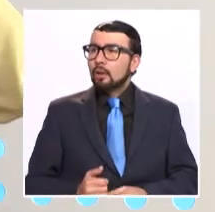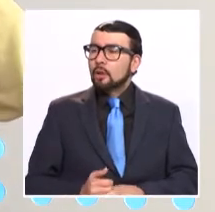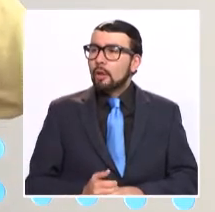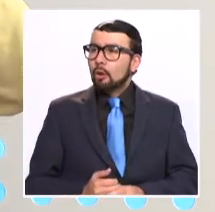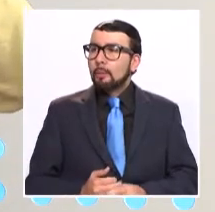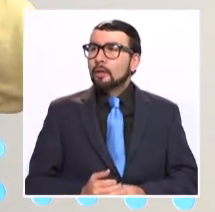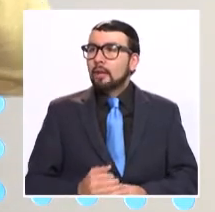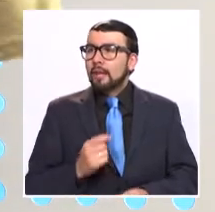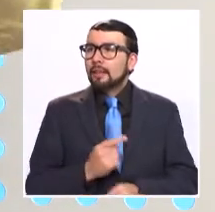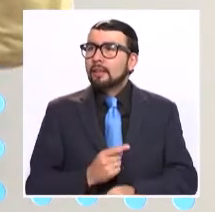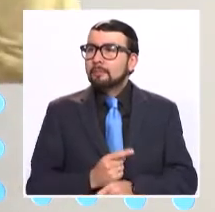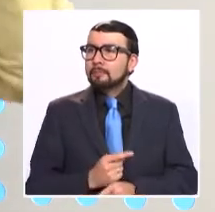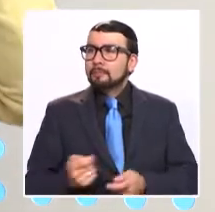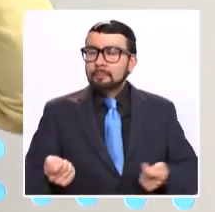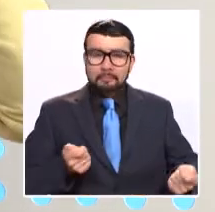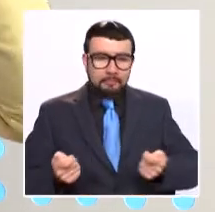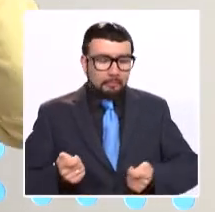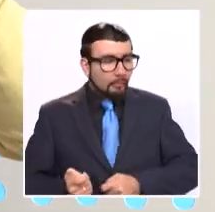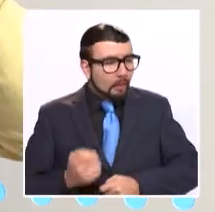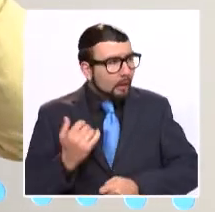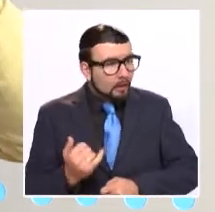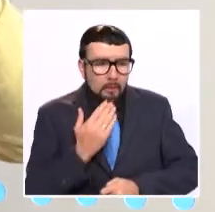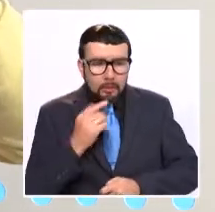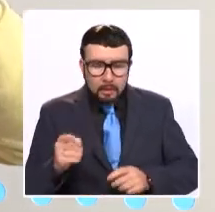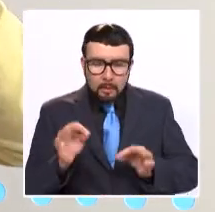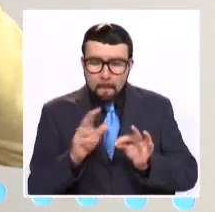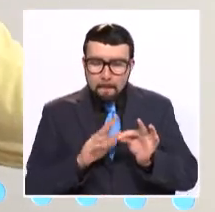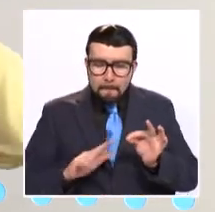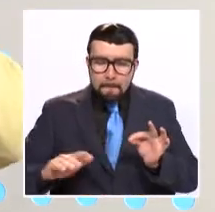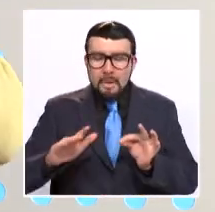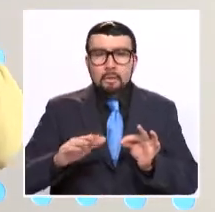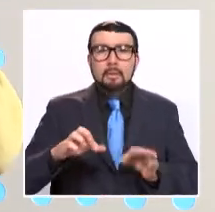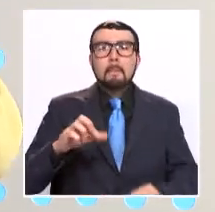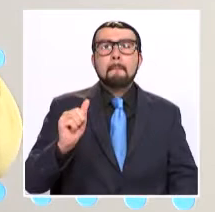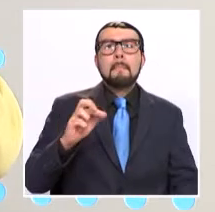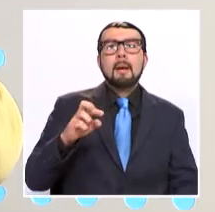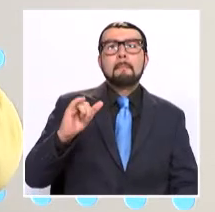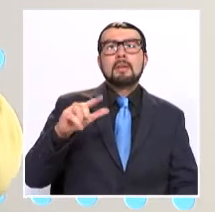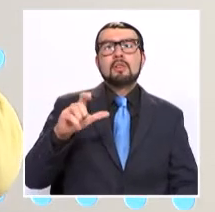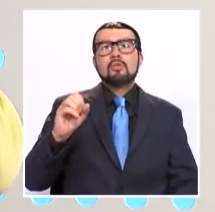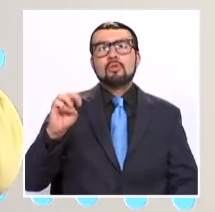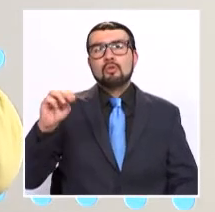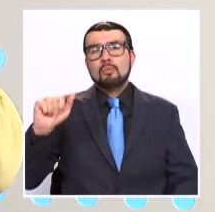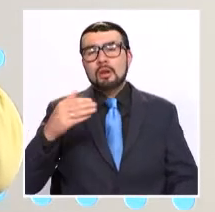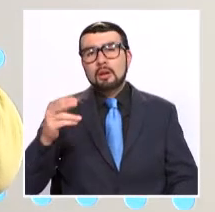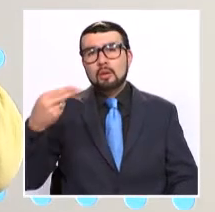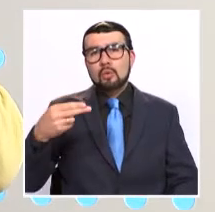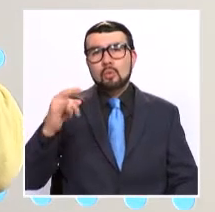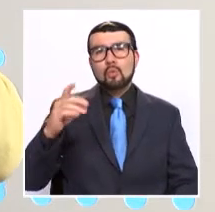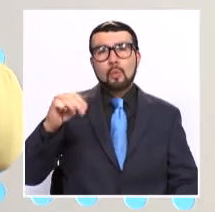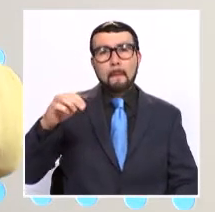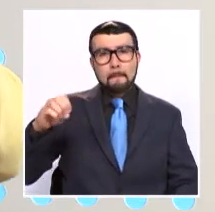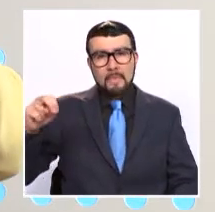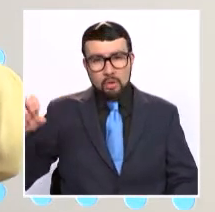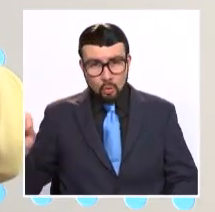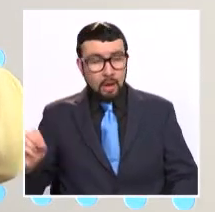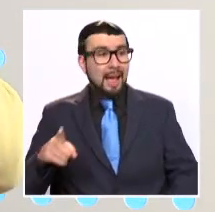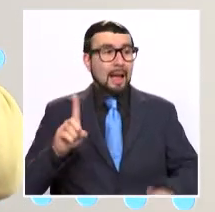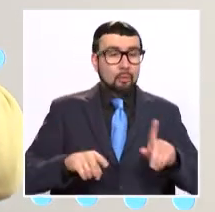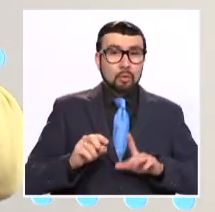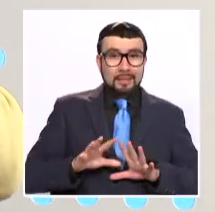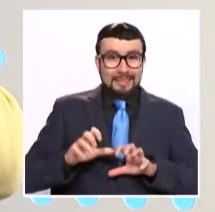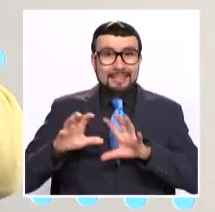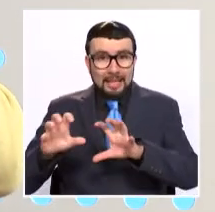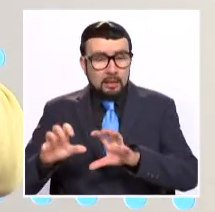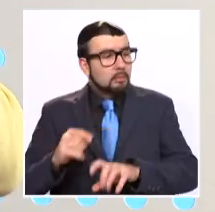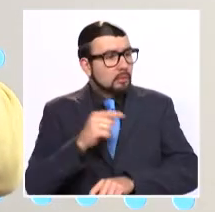se determinaron que de todos los virus del papiloma humano, que son muchísimos, unos muy pocos pueden producir cáncer. ¿La vacuna se hizo fue